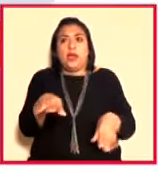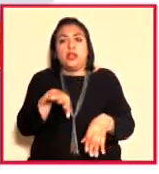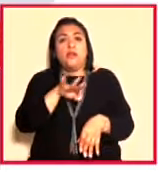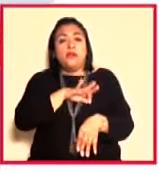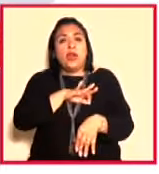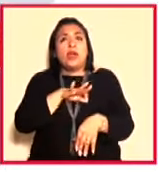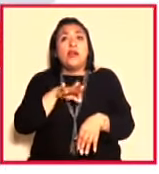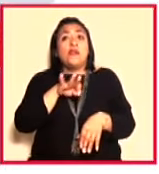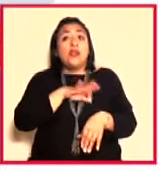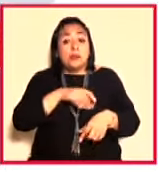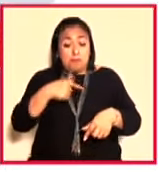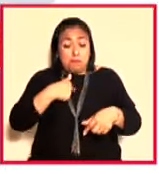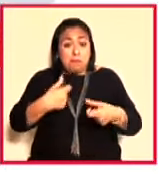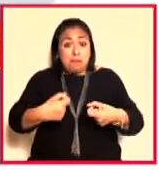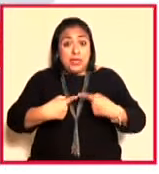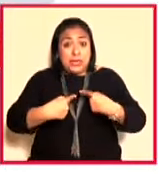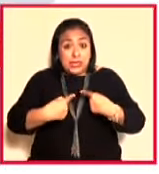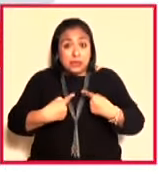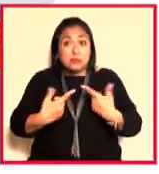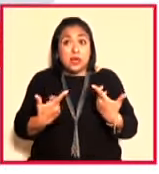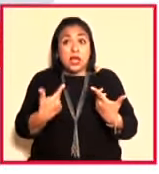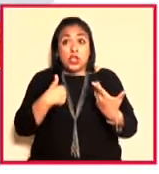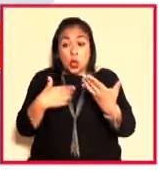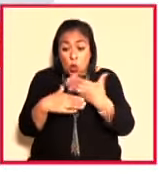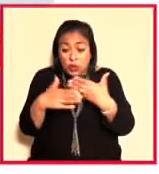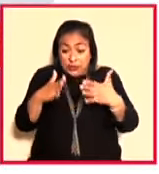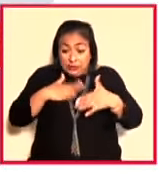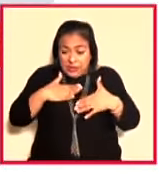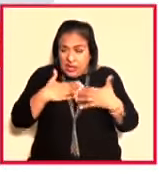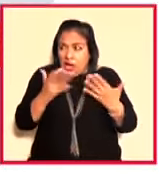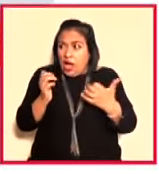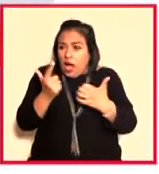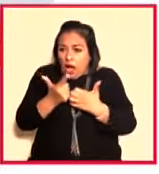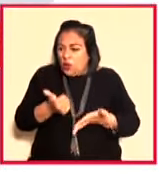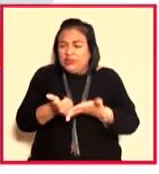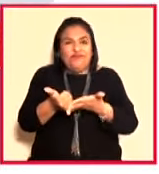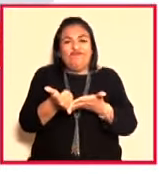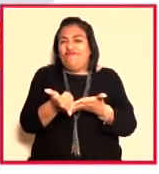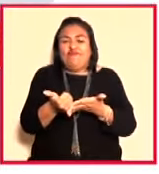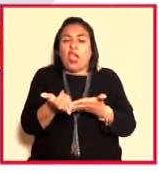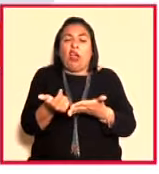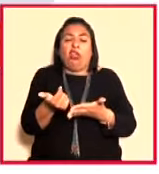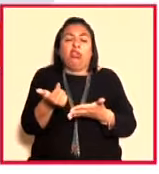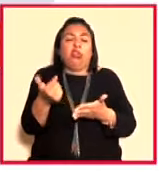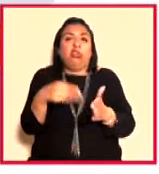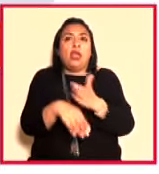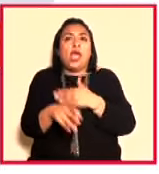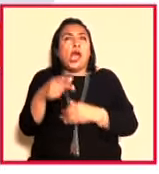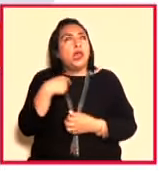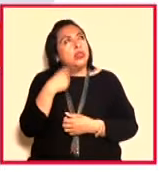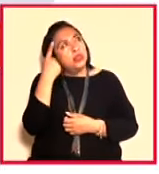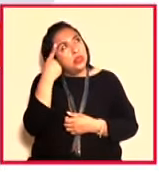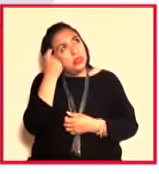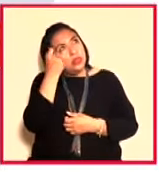pues, de que las cosas que hiciera tuvieran algún sentido. Y de ahí me inventé esta historia